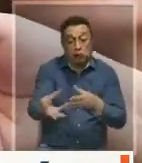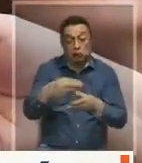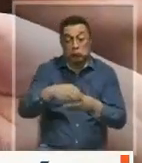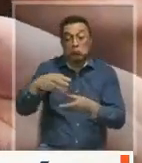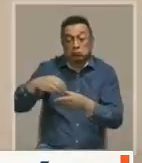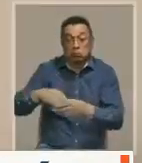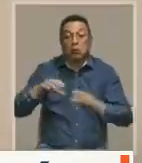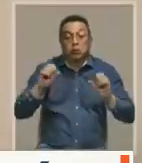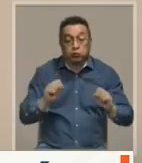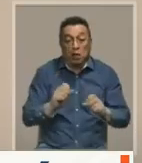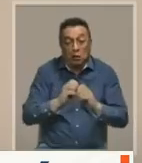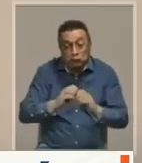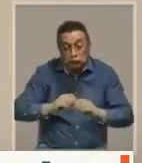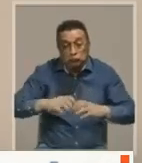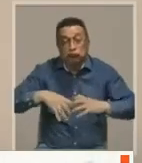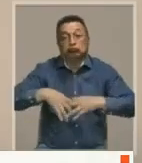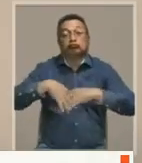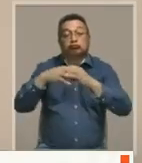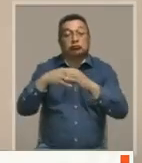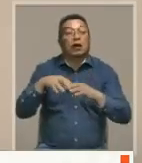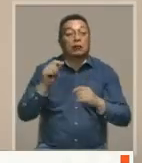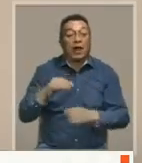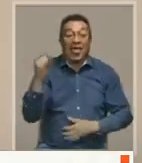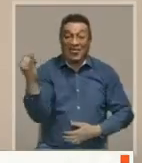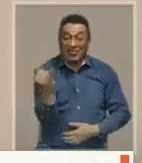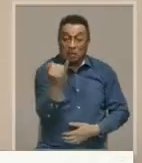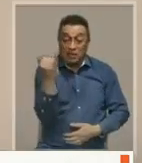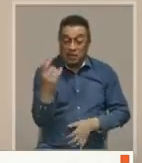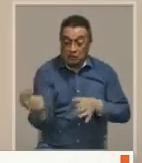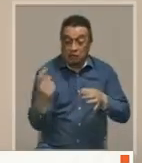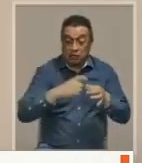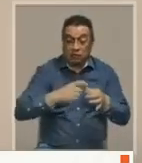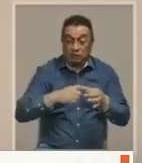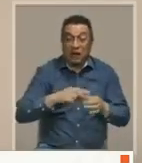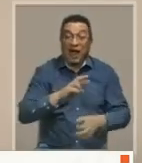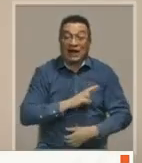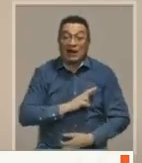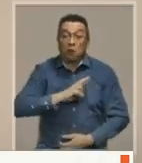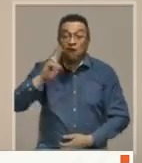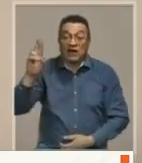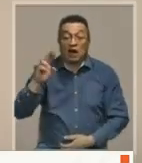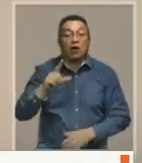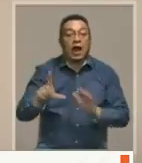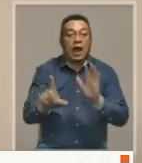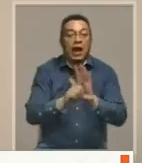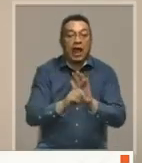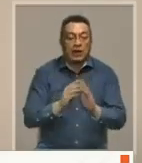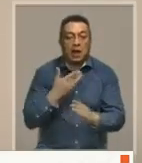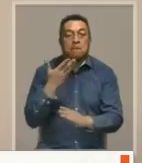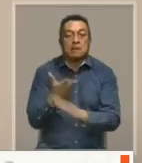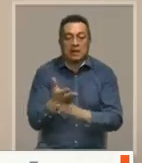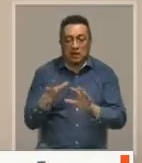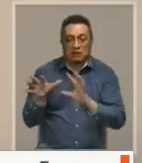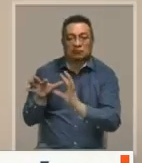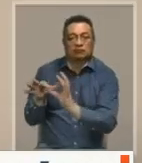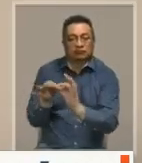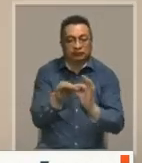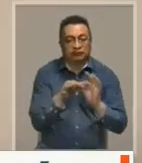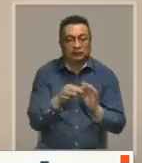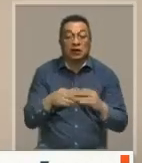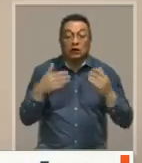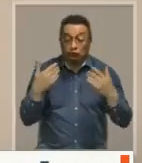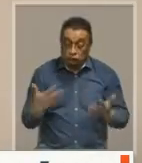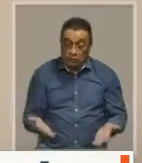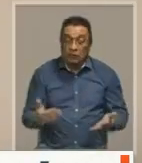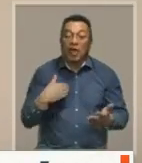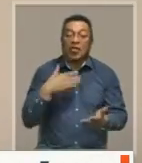partidos en formación. Para poder incorporar independientes como candidatos al Partido Republicano, la ley nos exige hacer alianzas. ¿Hace sentido